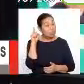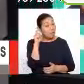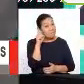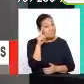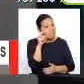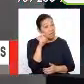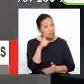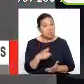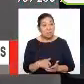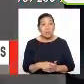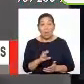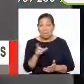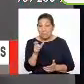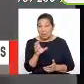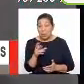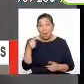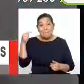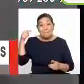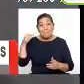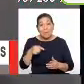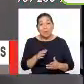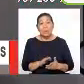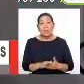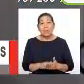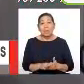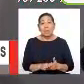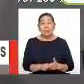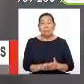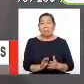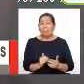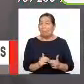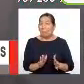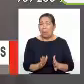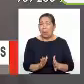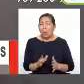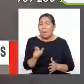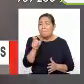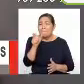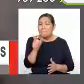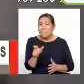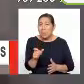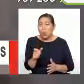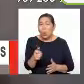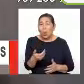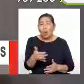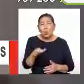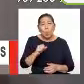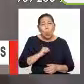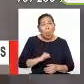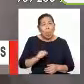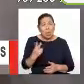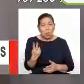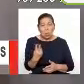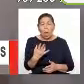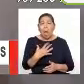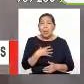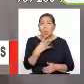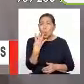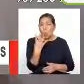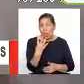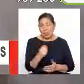cual delincuentes asesinan a mansalva a una persona y a un menor de edad de 4